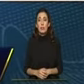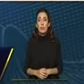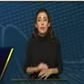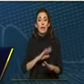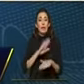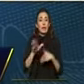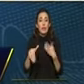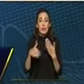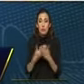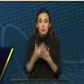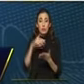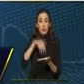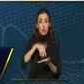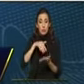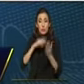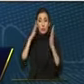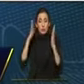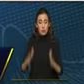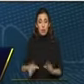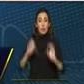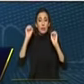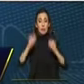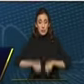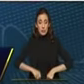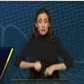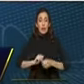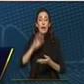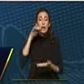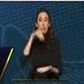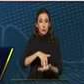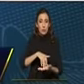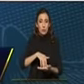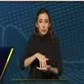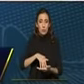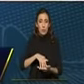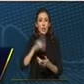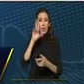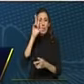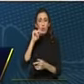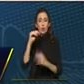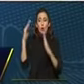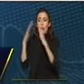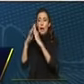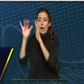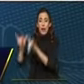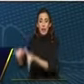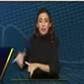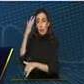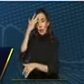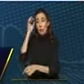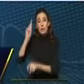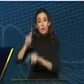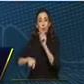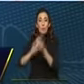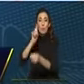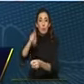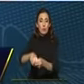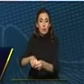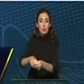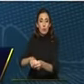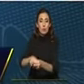un solo bachiller más que tenga que quedarse en su casa porque se le negó la oportunidad de